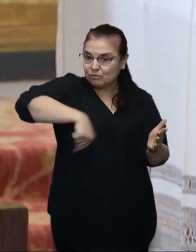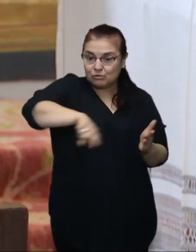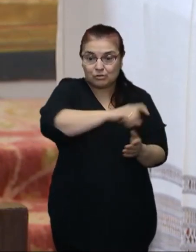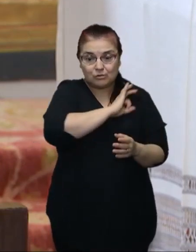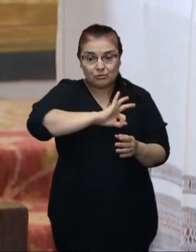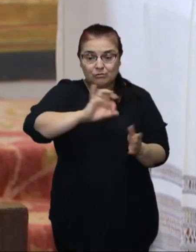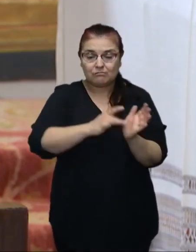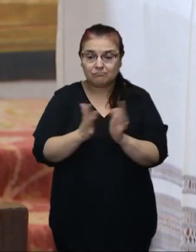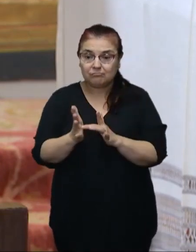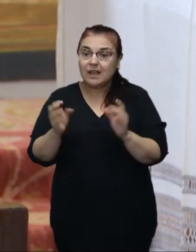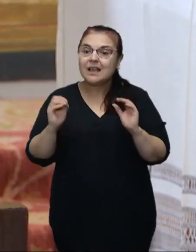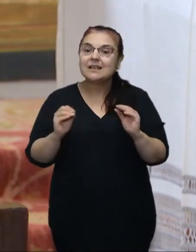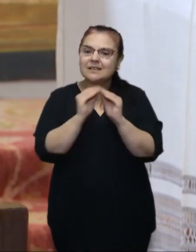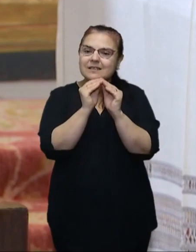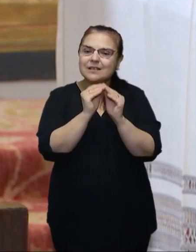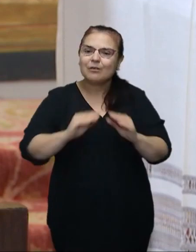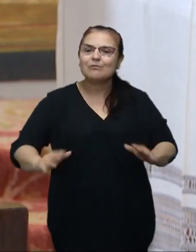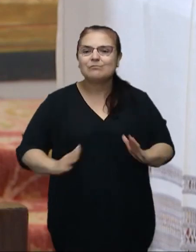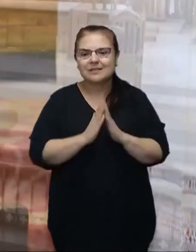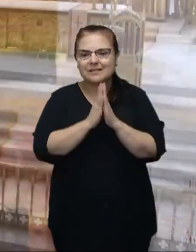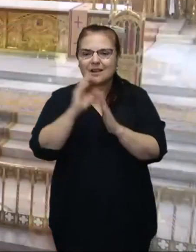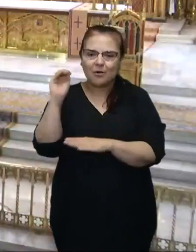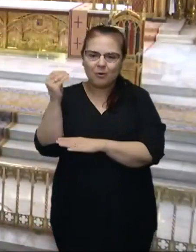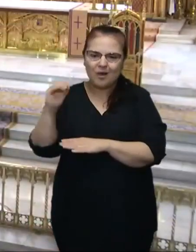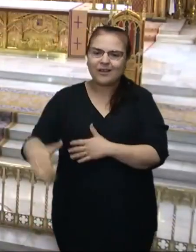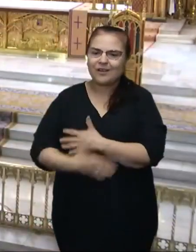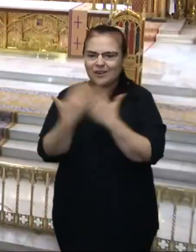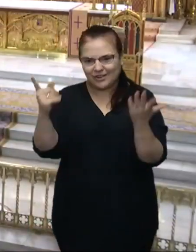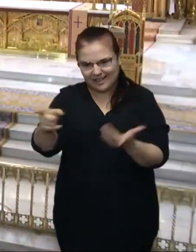Jesucristo, según San Juan.